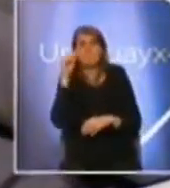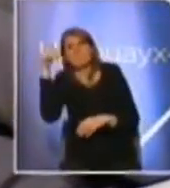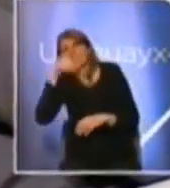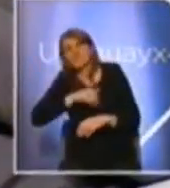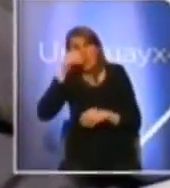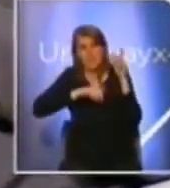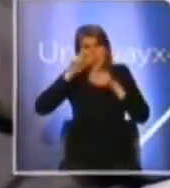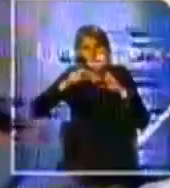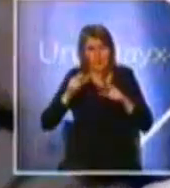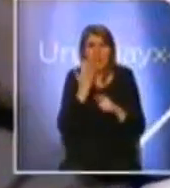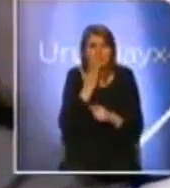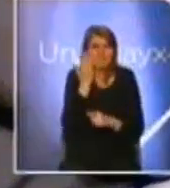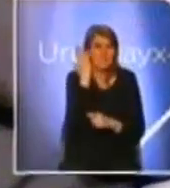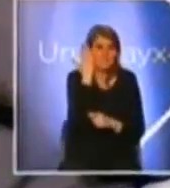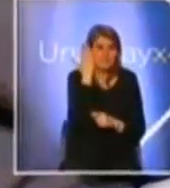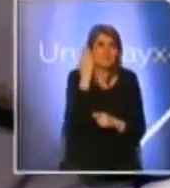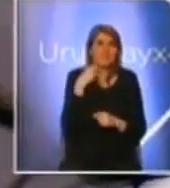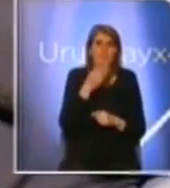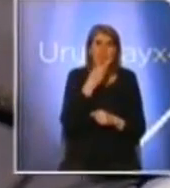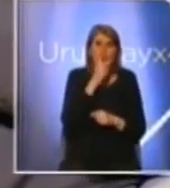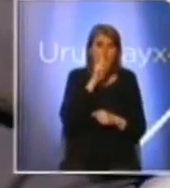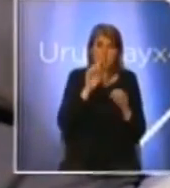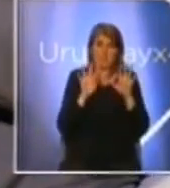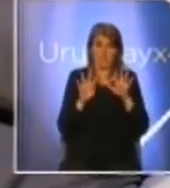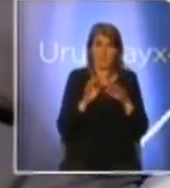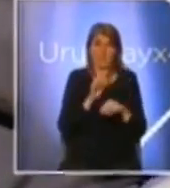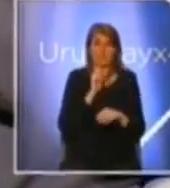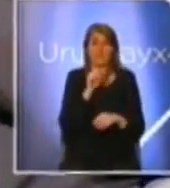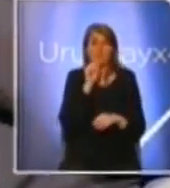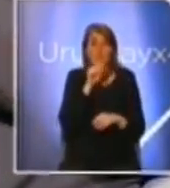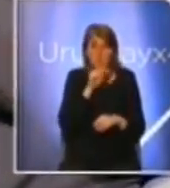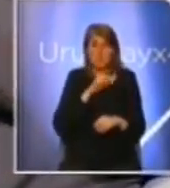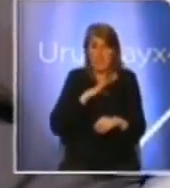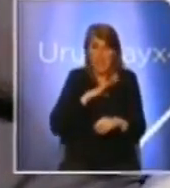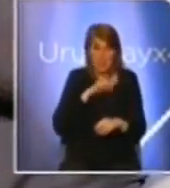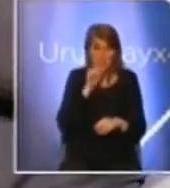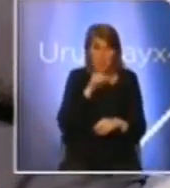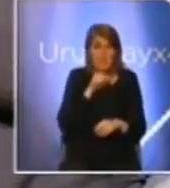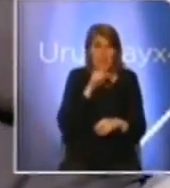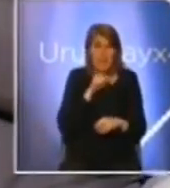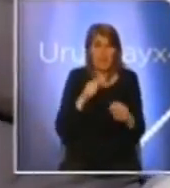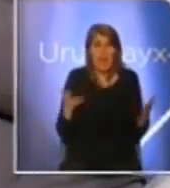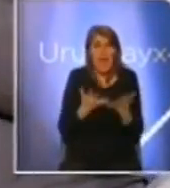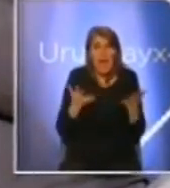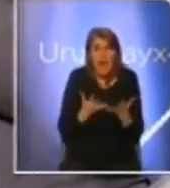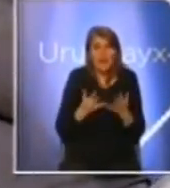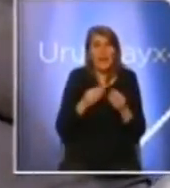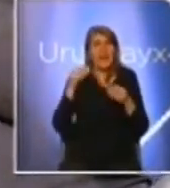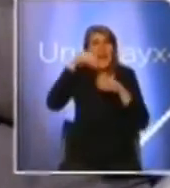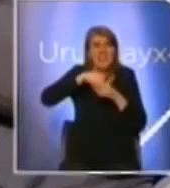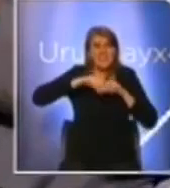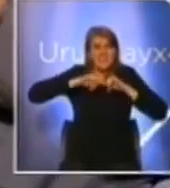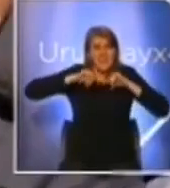En la campaña electoral del 2009 ya estaba Twitter, pero tampoco fue irrelevante y hoy gran parte de la campaña electoral se juega en Twitter.